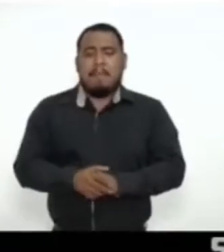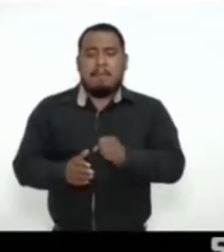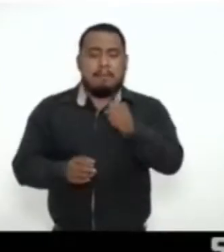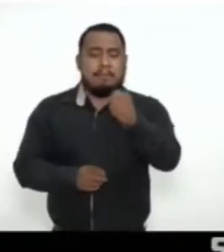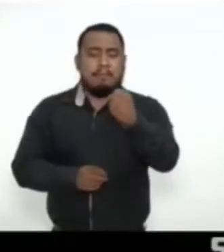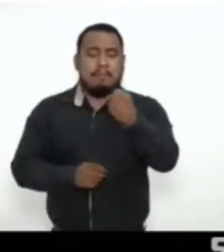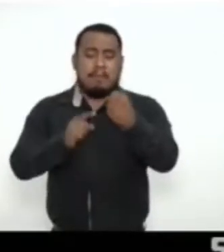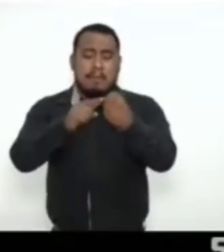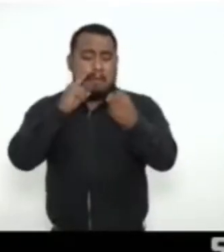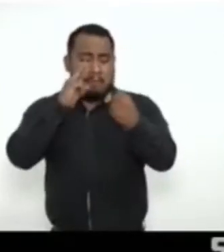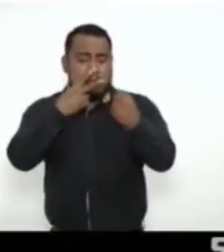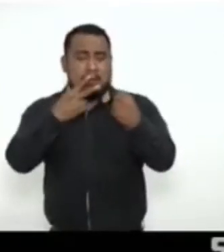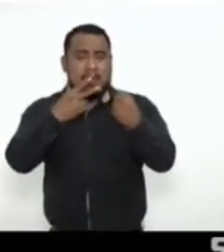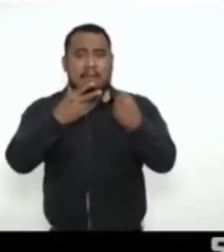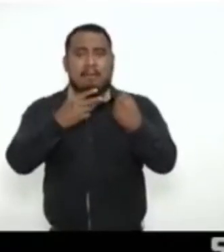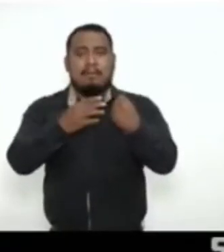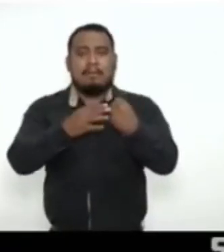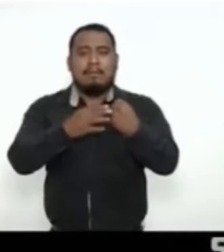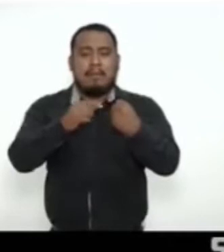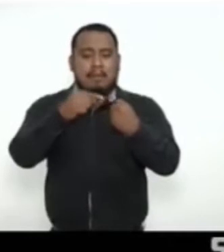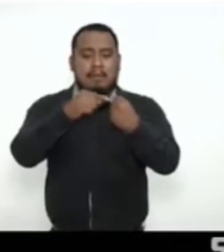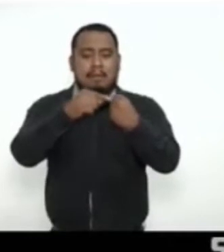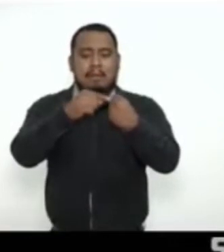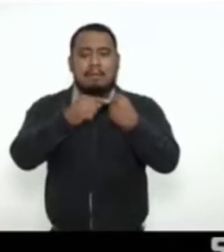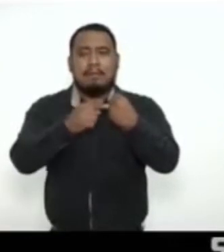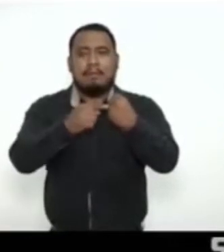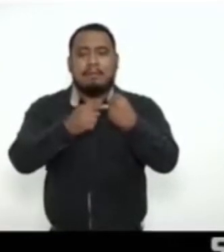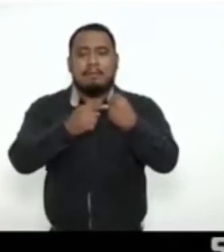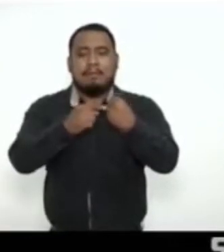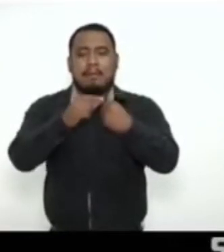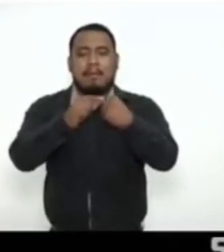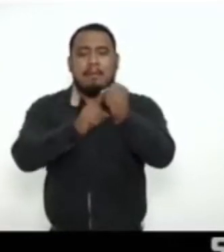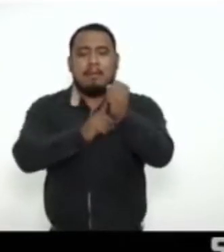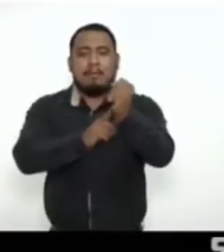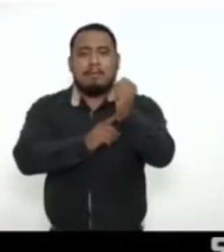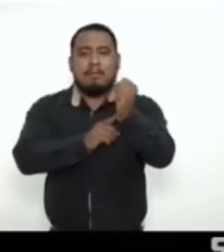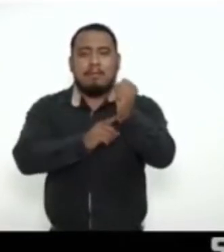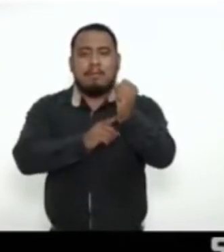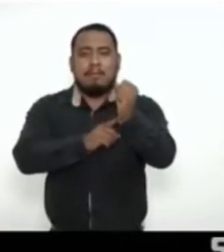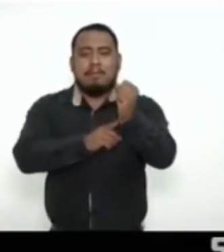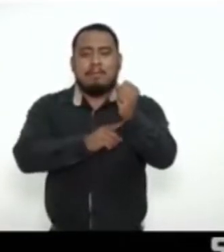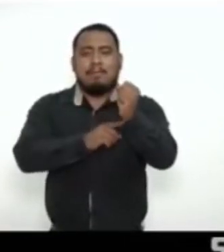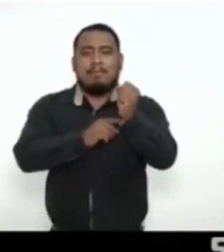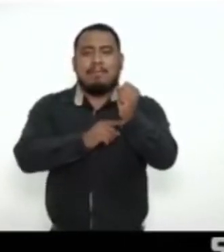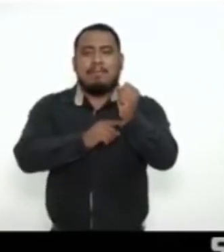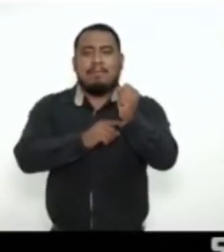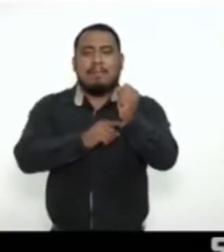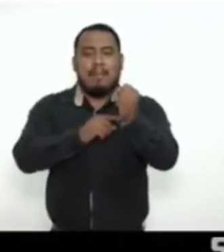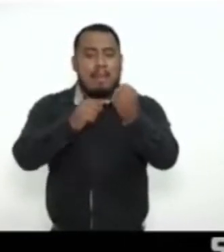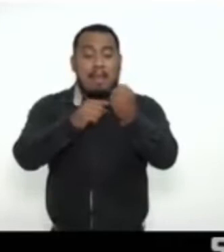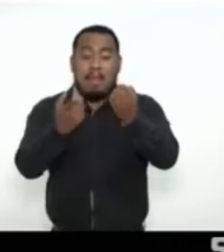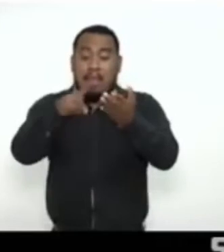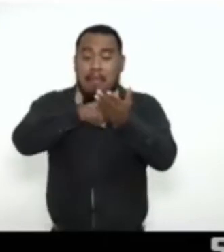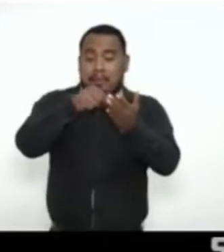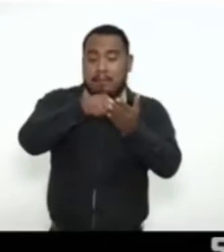cerebro, y tenemos en esta parte el tronco cerebral o la parte reptiliana. Adentro